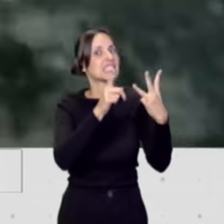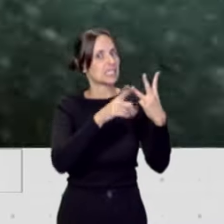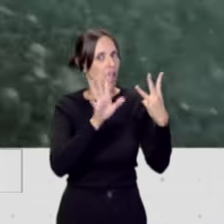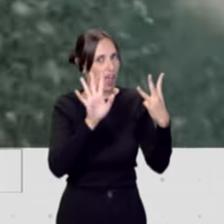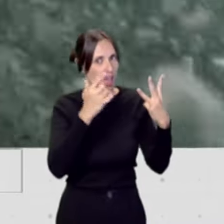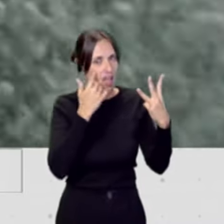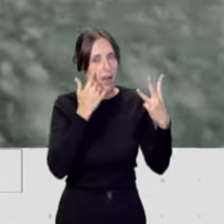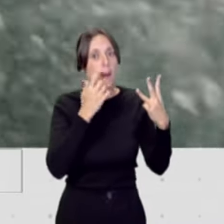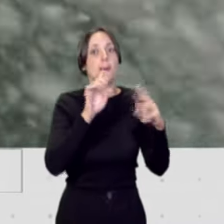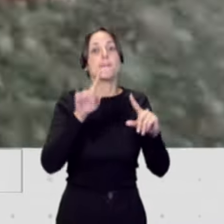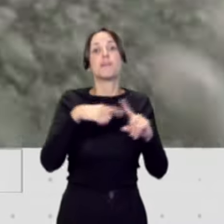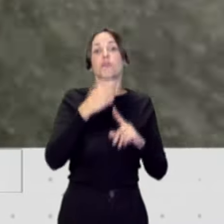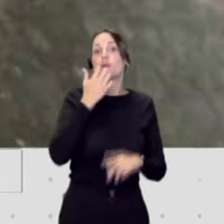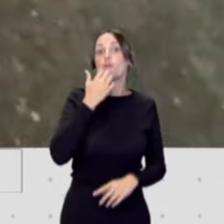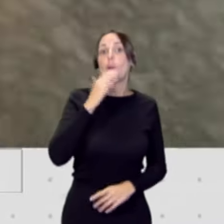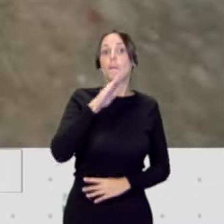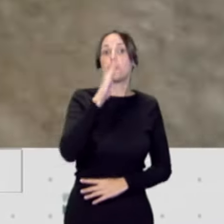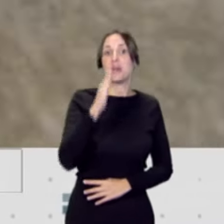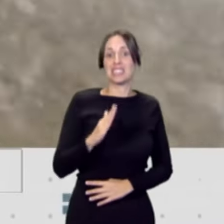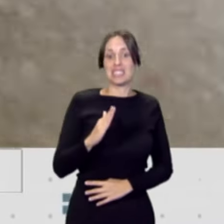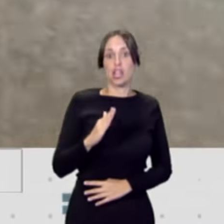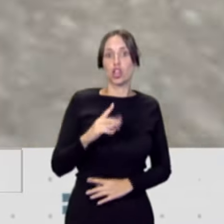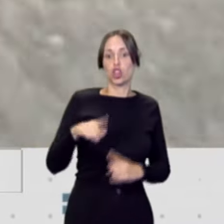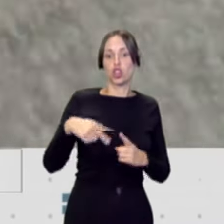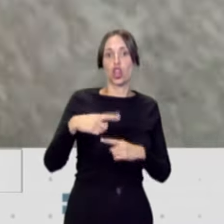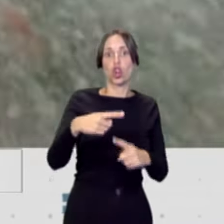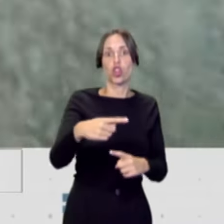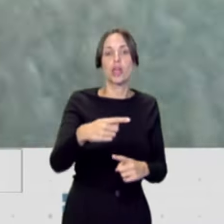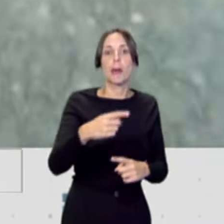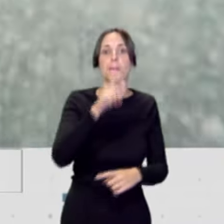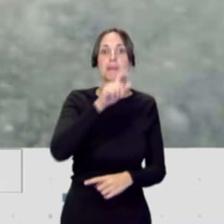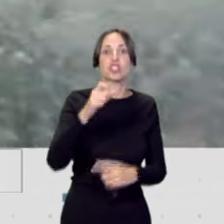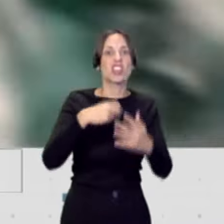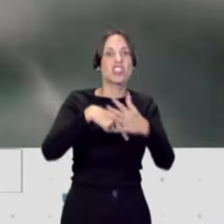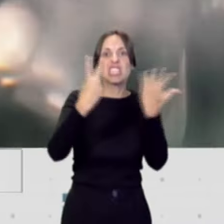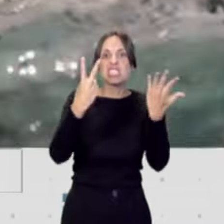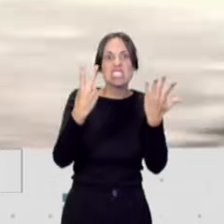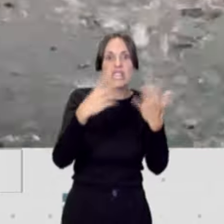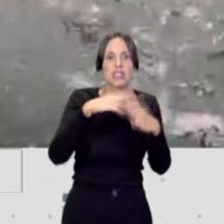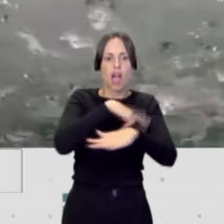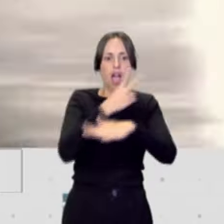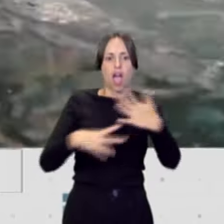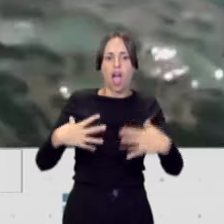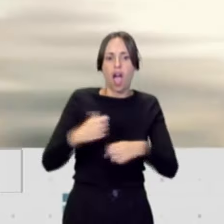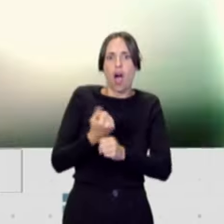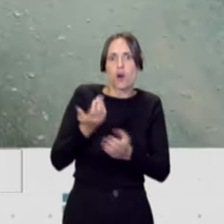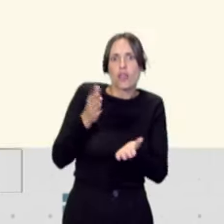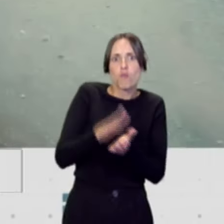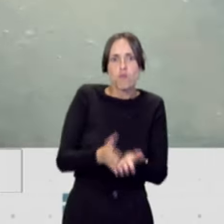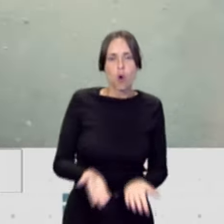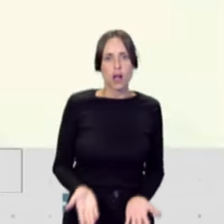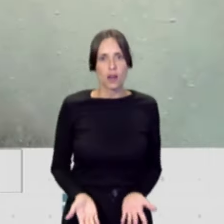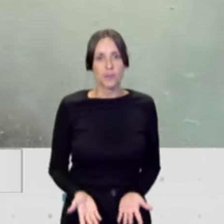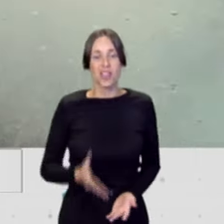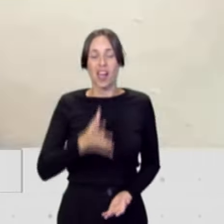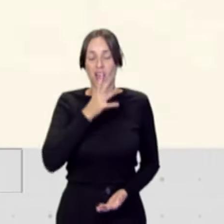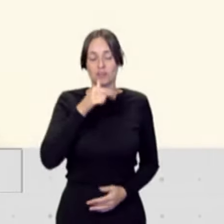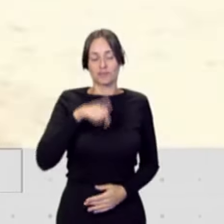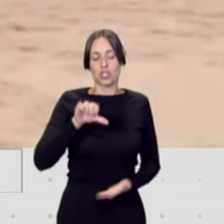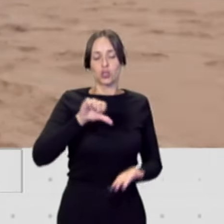ejemplo, en Brasil mueren ahogadas cada día 17 personas. Yo me encuentro ahora mismo aquí en Salto, en una ciudad que